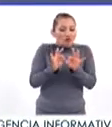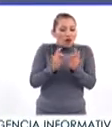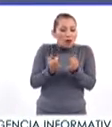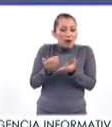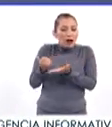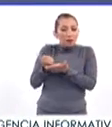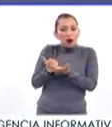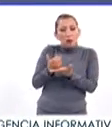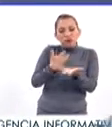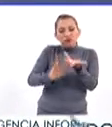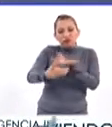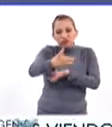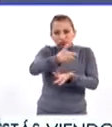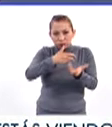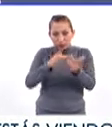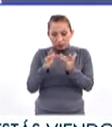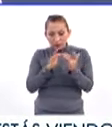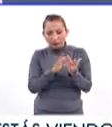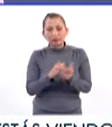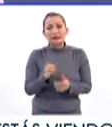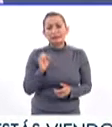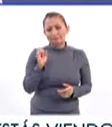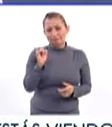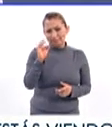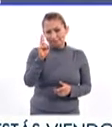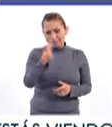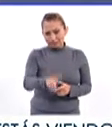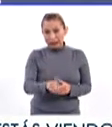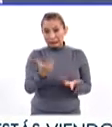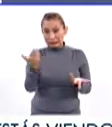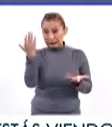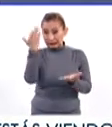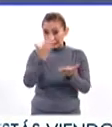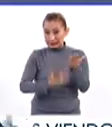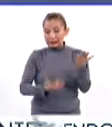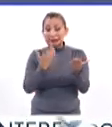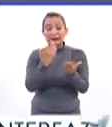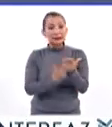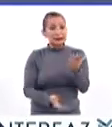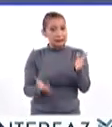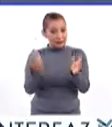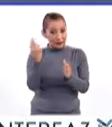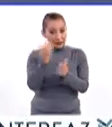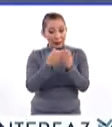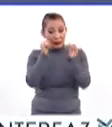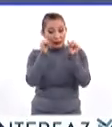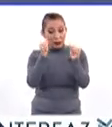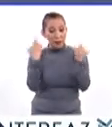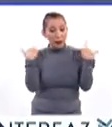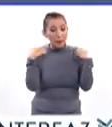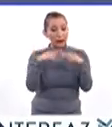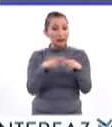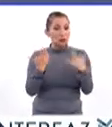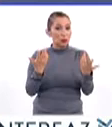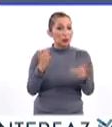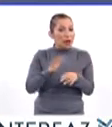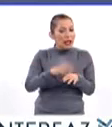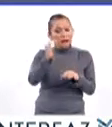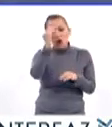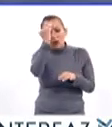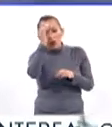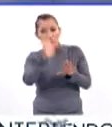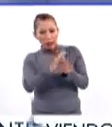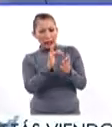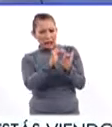canales de interacción. Ciertamente es un reto para los maestros porque gracias a